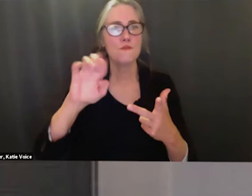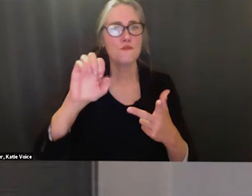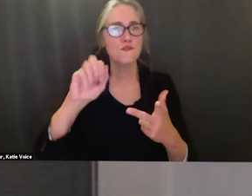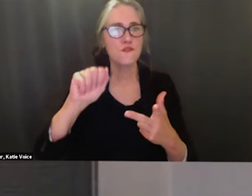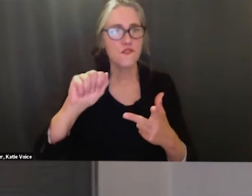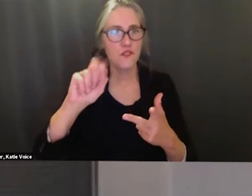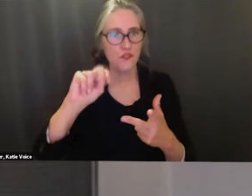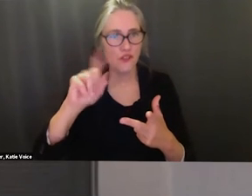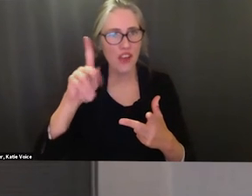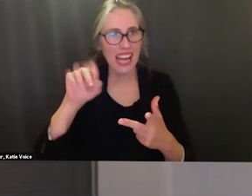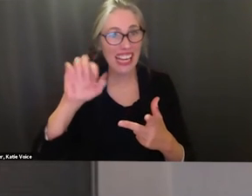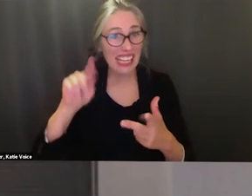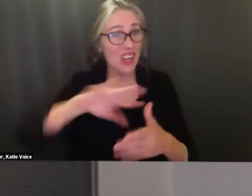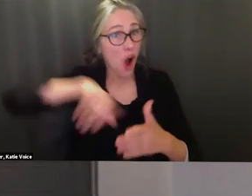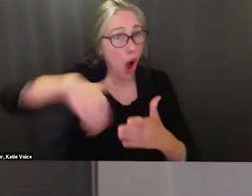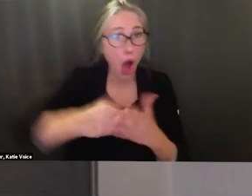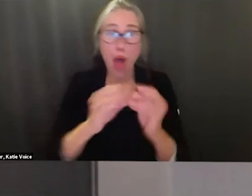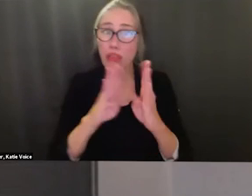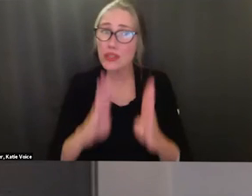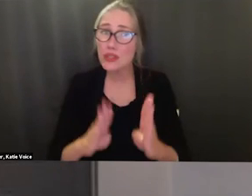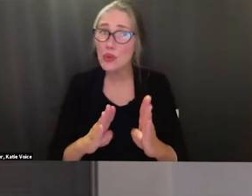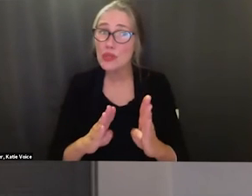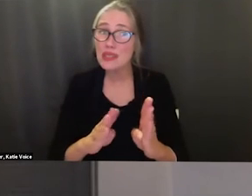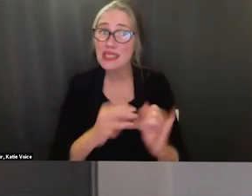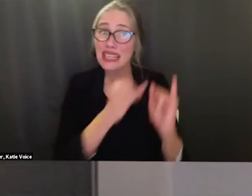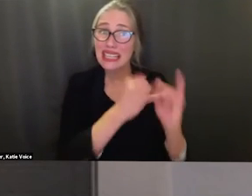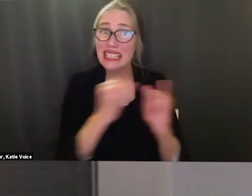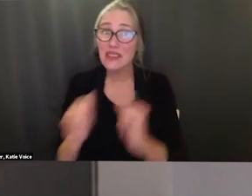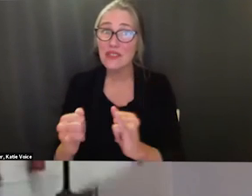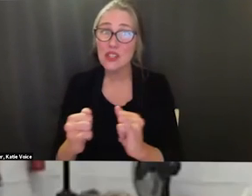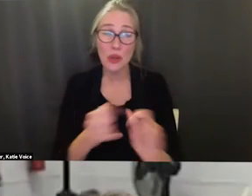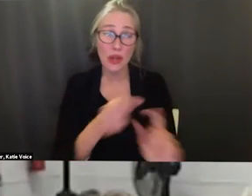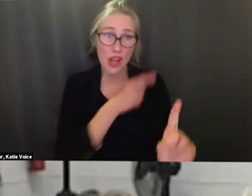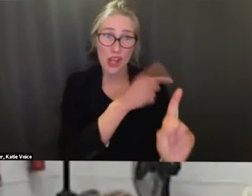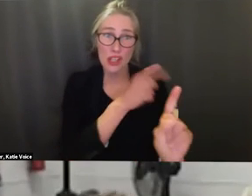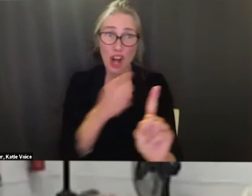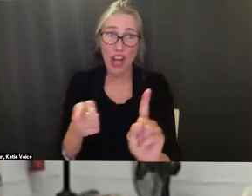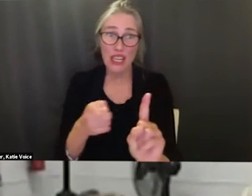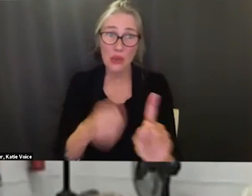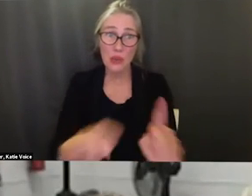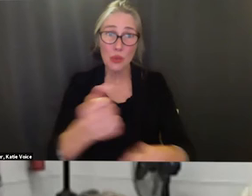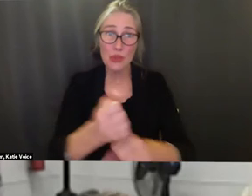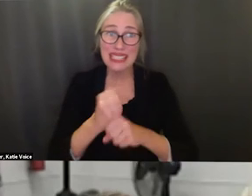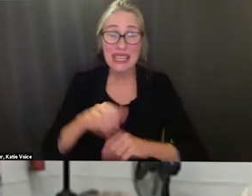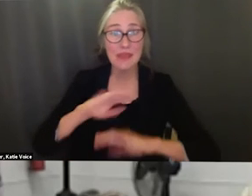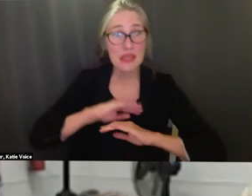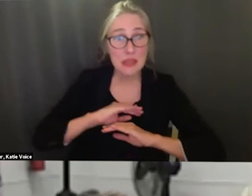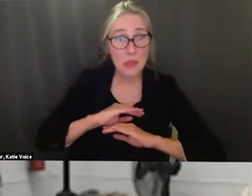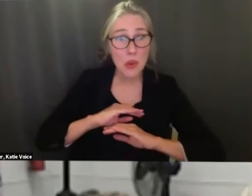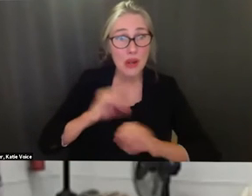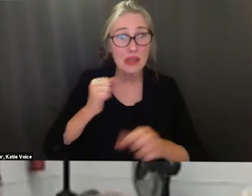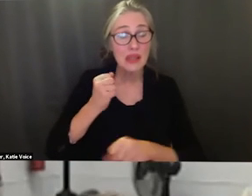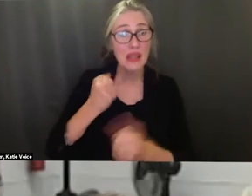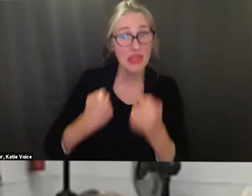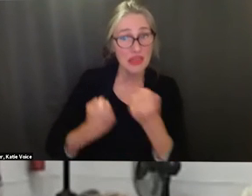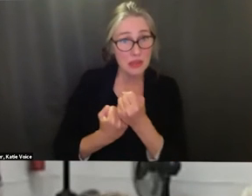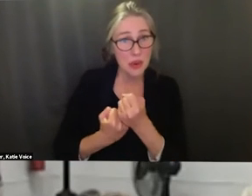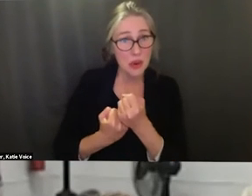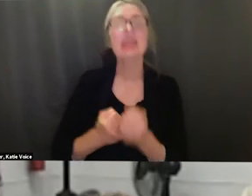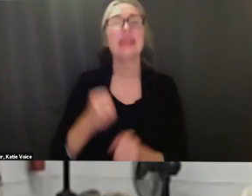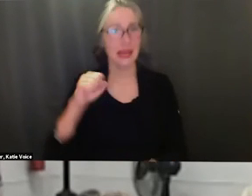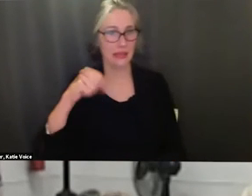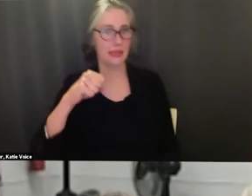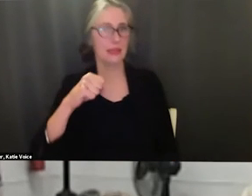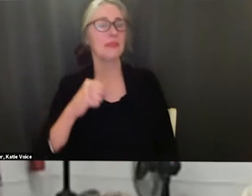que necesitan ese apoyo? Sí, esa es la meta. Bueno, esa es una de las acciones, de hecho, del ELCAP. Ok, muchas